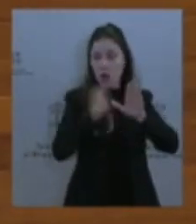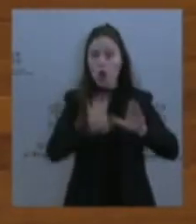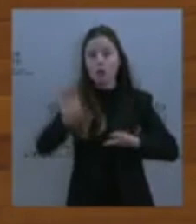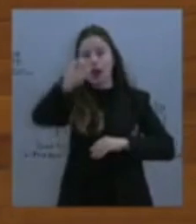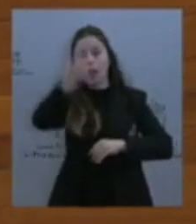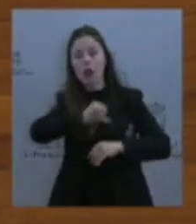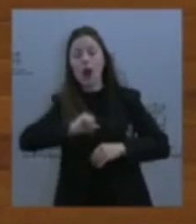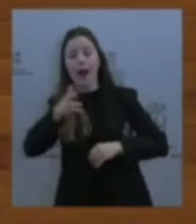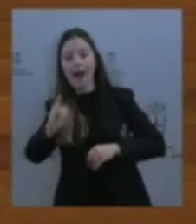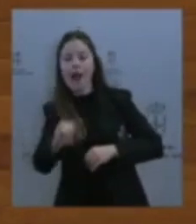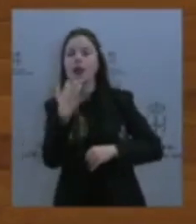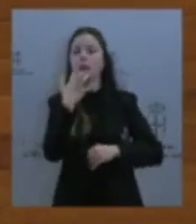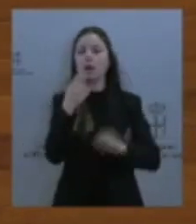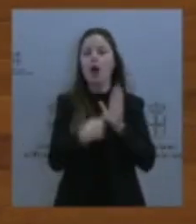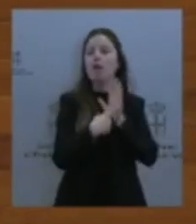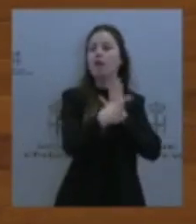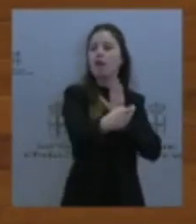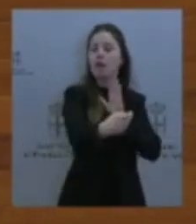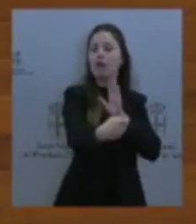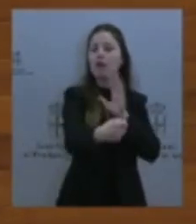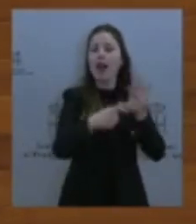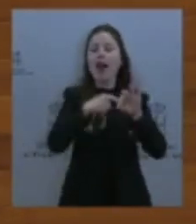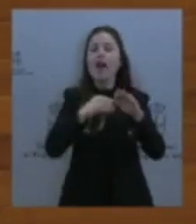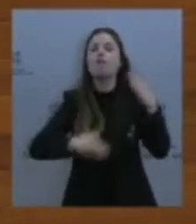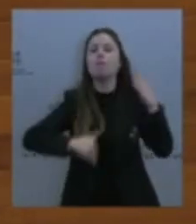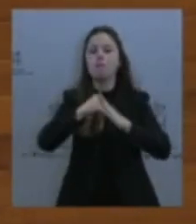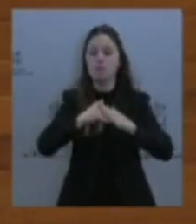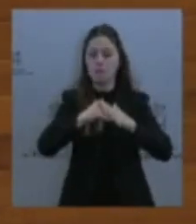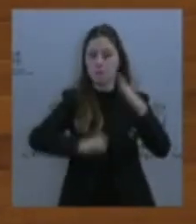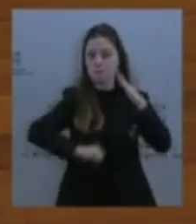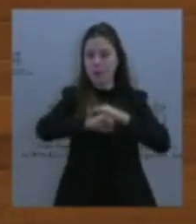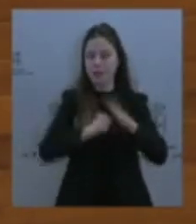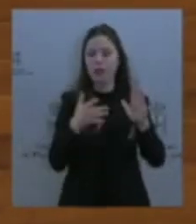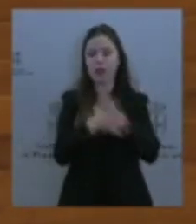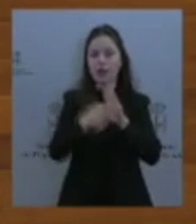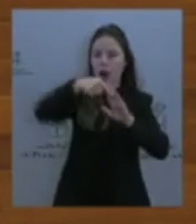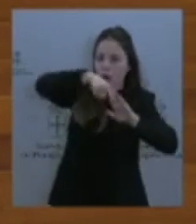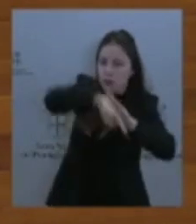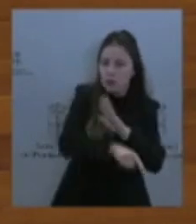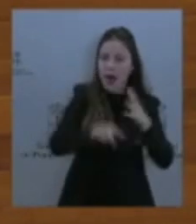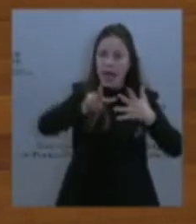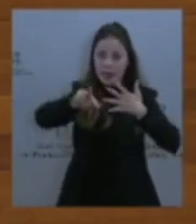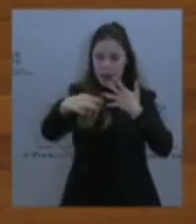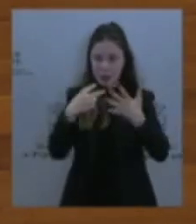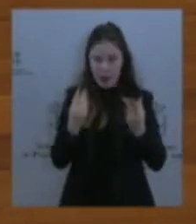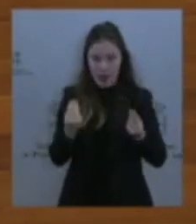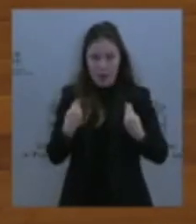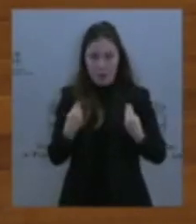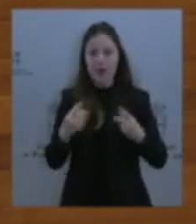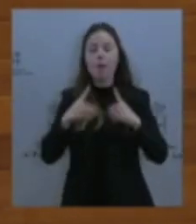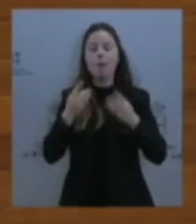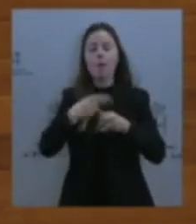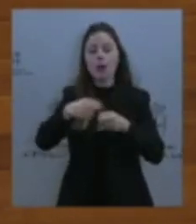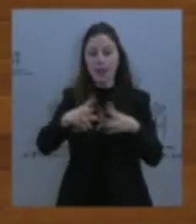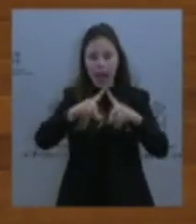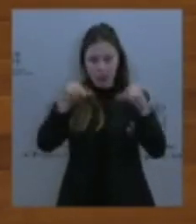los aforamientos, lo que iba a permitirnos afondar la transparencia de la vida política asturiana. La reforma del Estatuto de